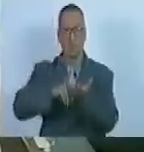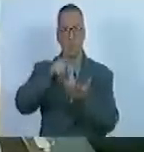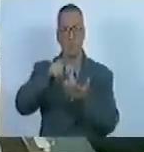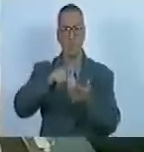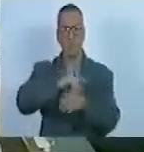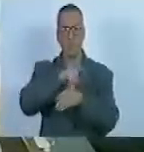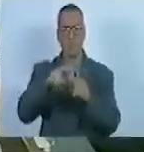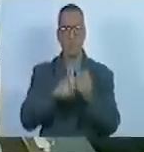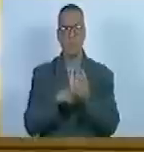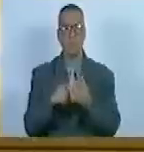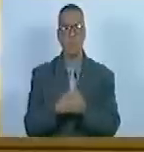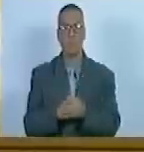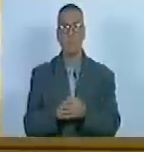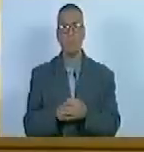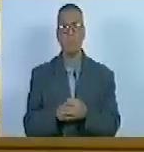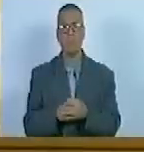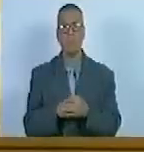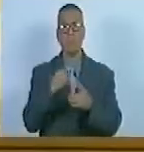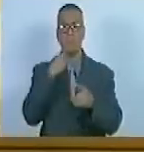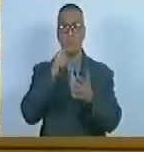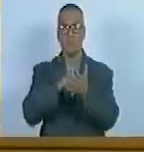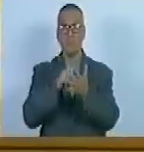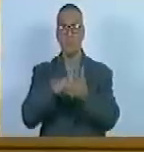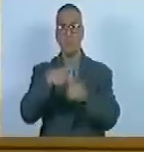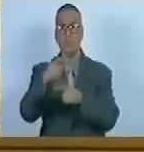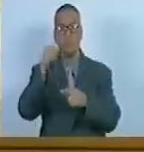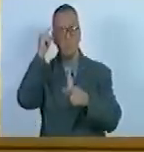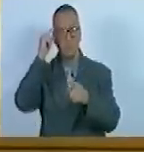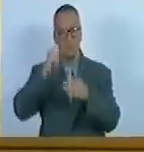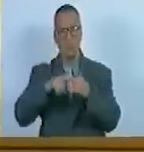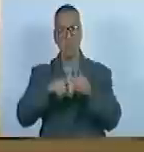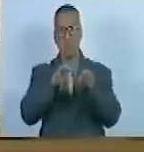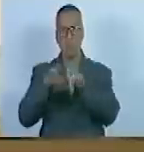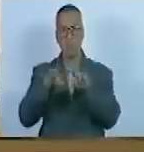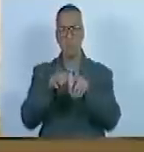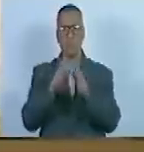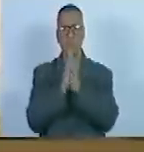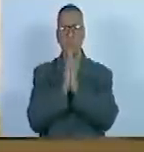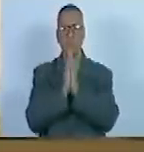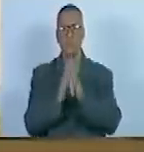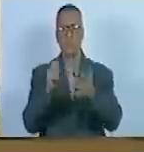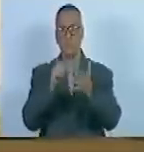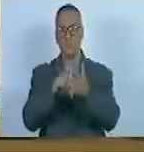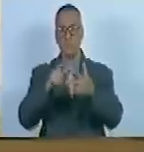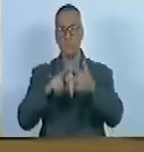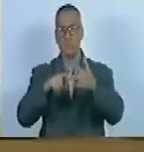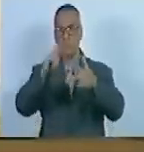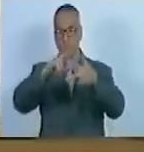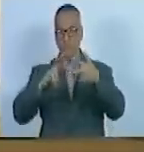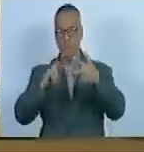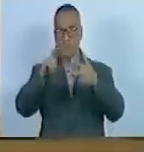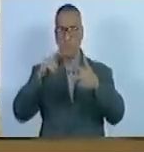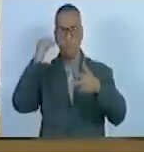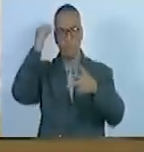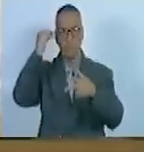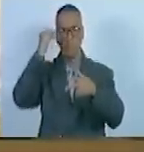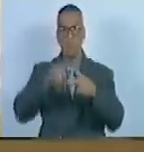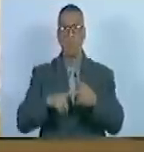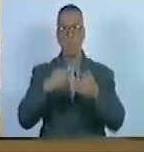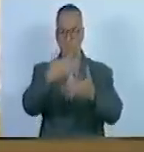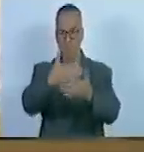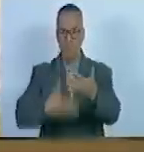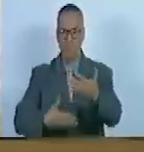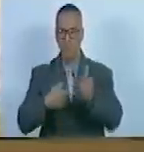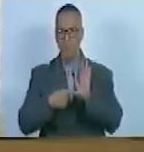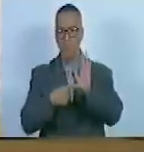por unanimidad. Siguiente punto del orden del día, señora secretaria. Punto número 2, considerar el